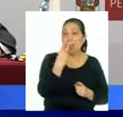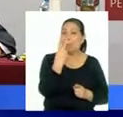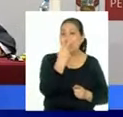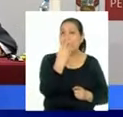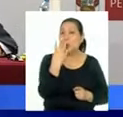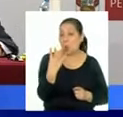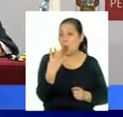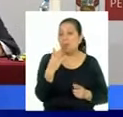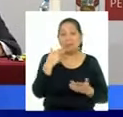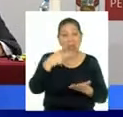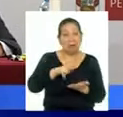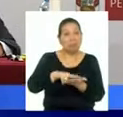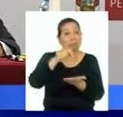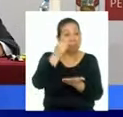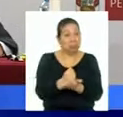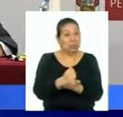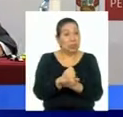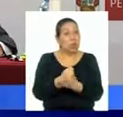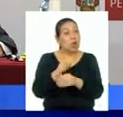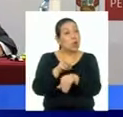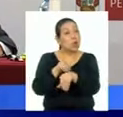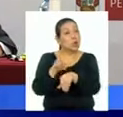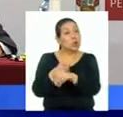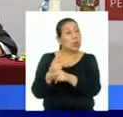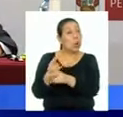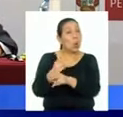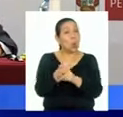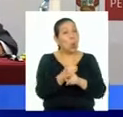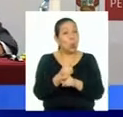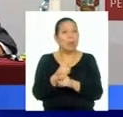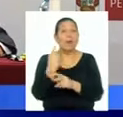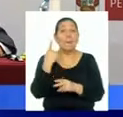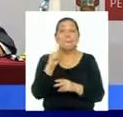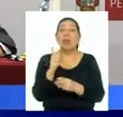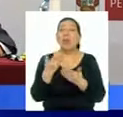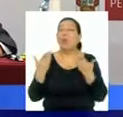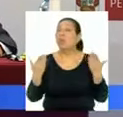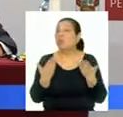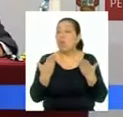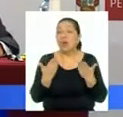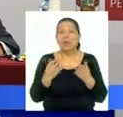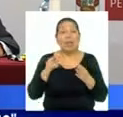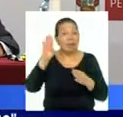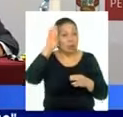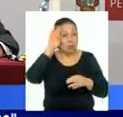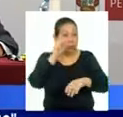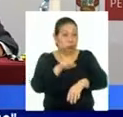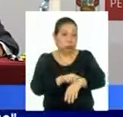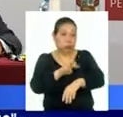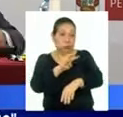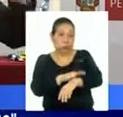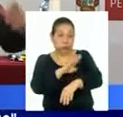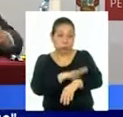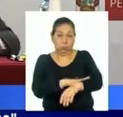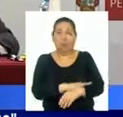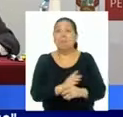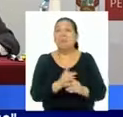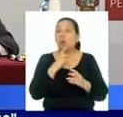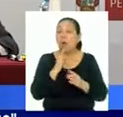fue reciente aprobado por el Consejo de Seguridad y Defensa Nacional, donde oficiales generales de la Policía Nacional del